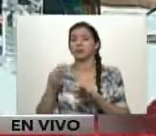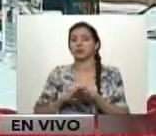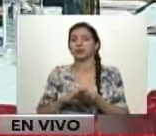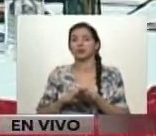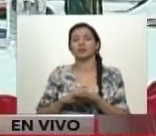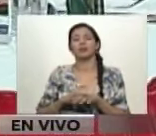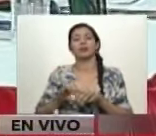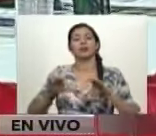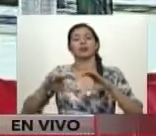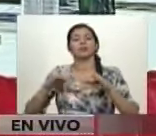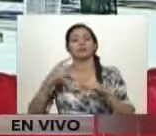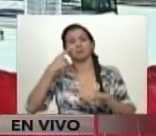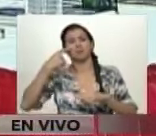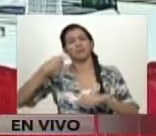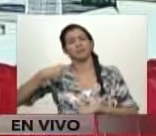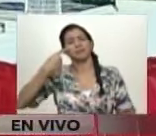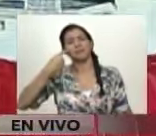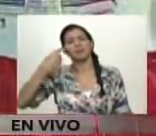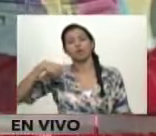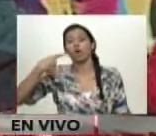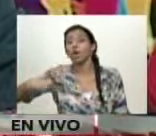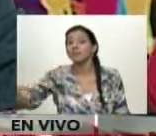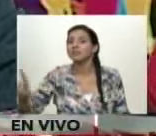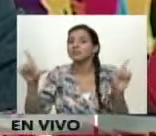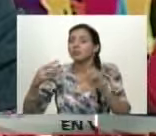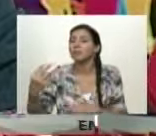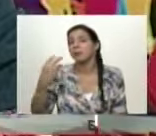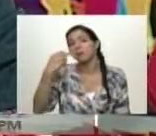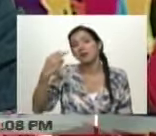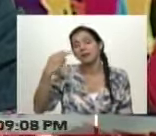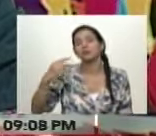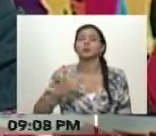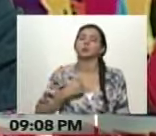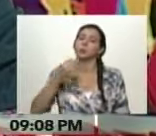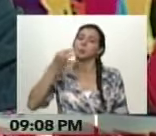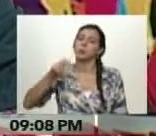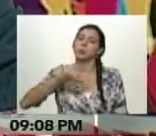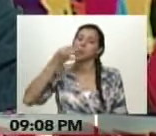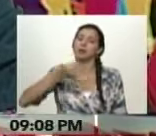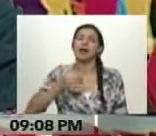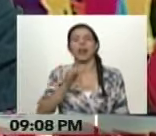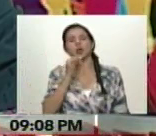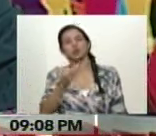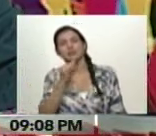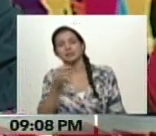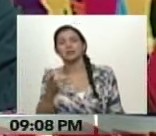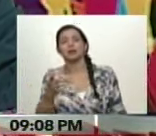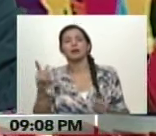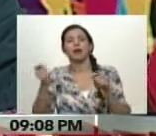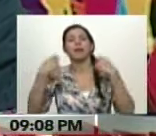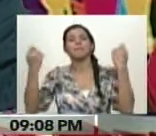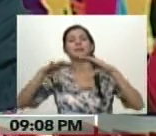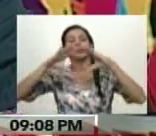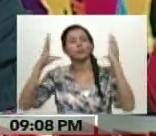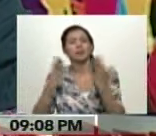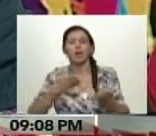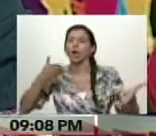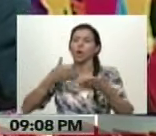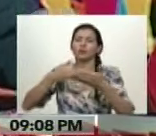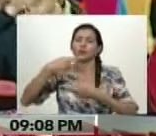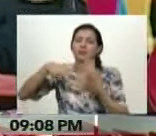televisión todos los días? Pero él me ve por las noticias. la campaña mundial contra la revolución